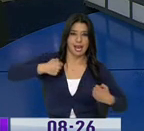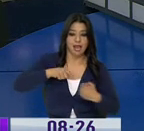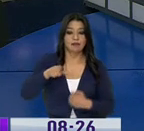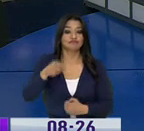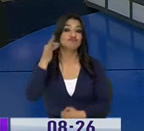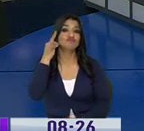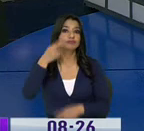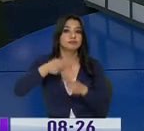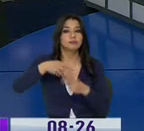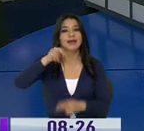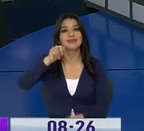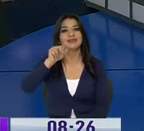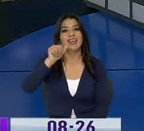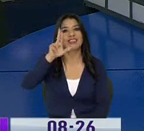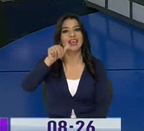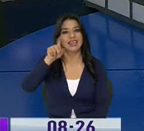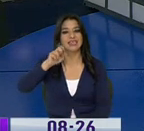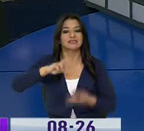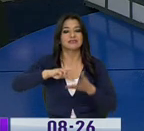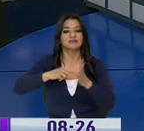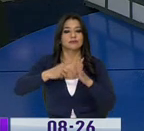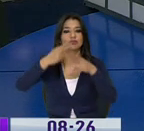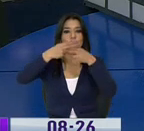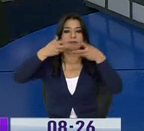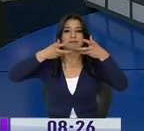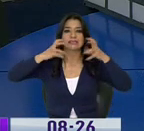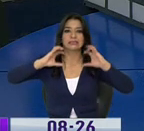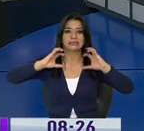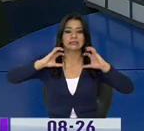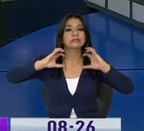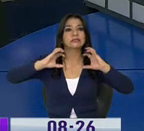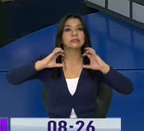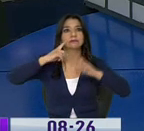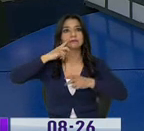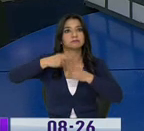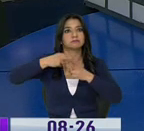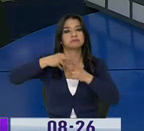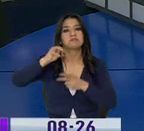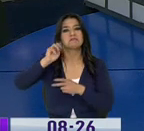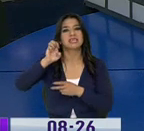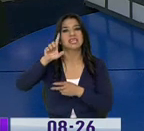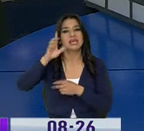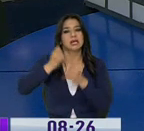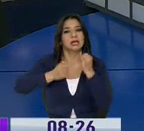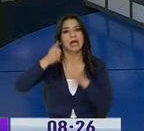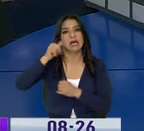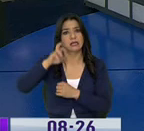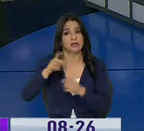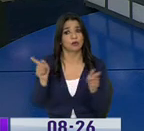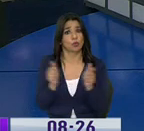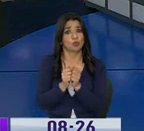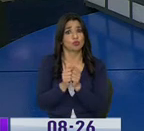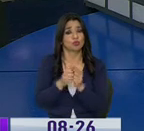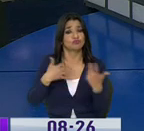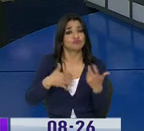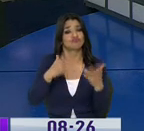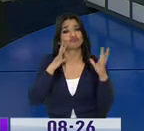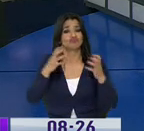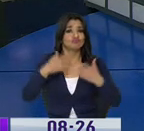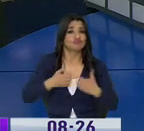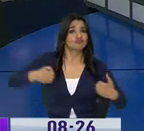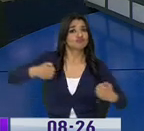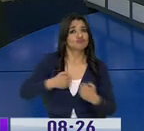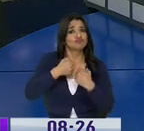se llama El Maíz en Flor, ¿no? Del escritor Miguel Ángel Asturias, o sea, ya se han juntado y está muy, pero muy bonito esto. Sí,